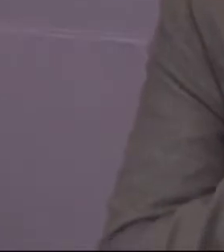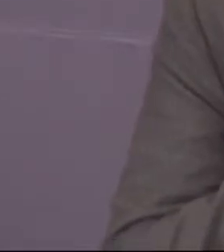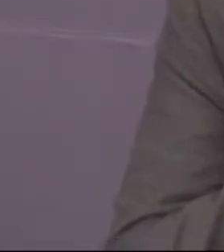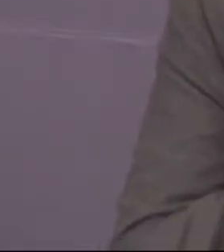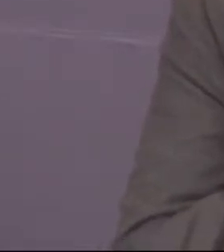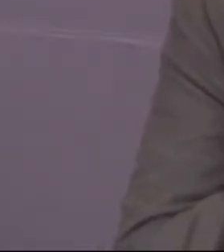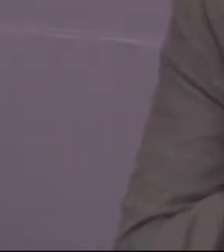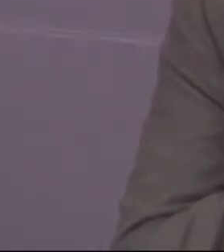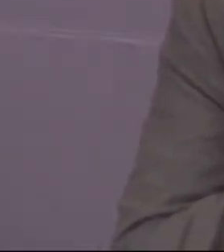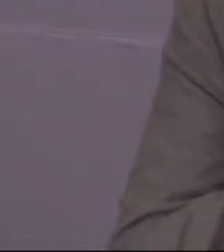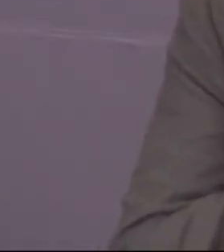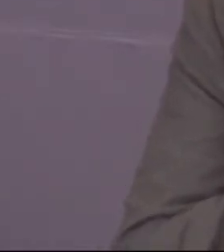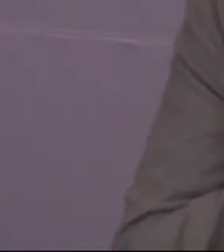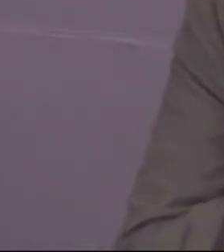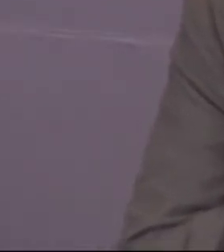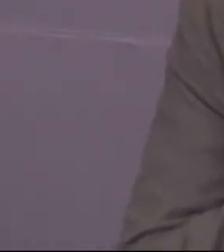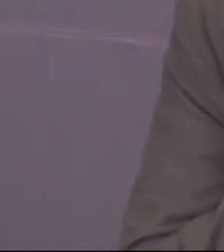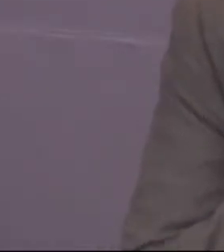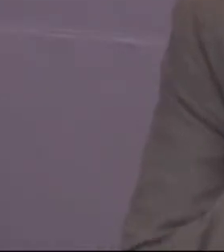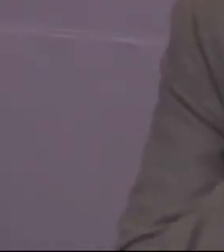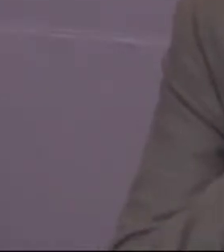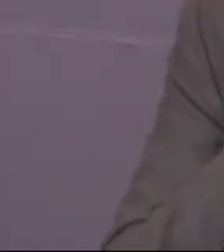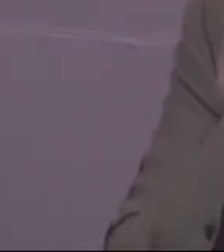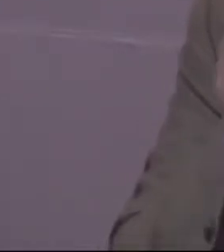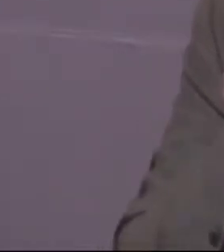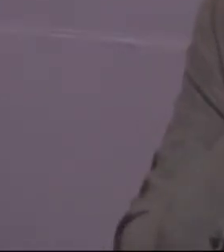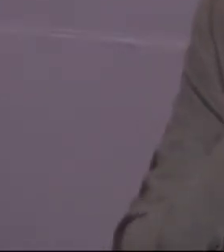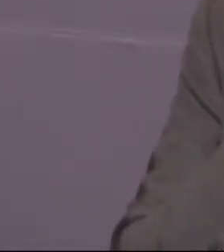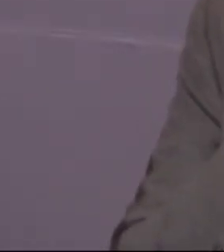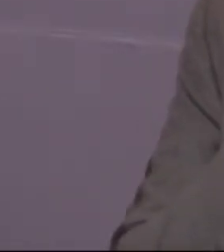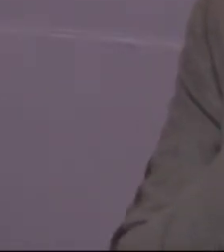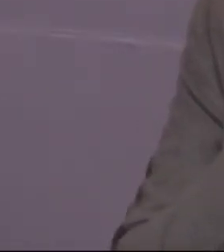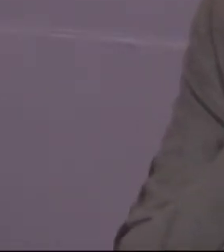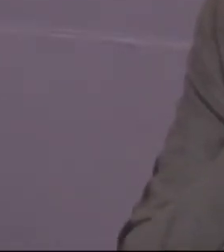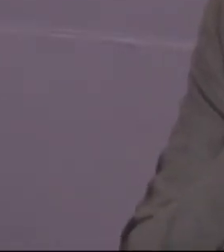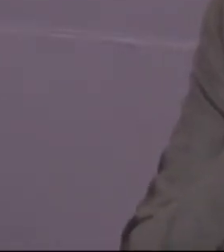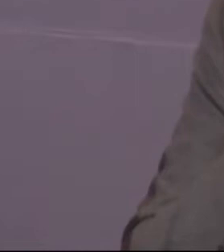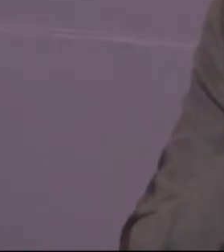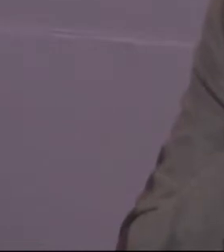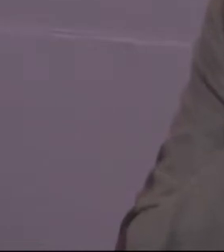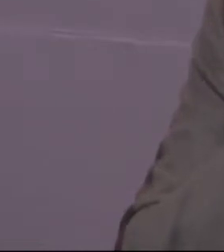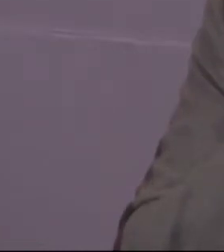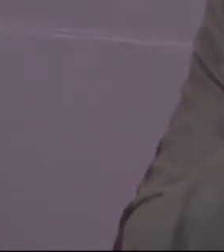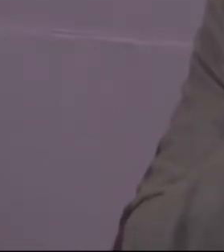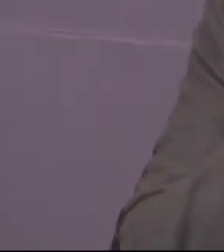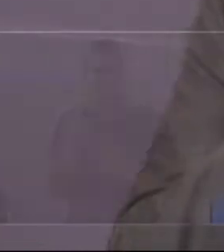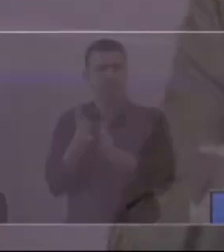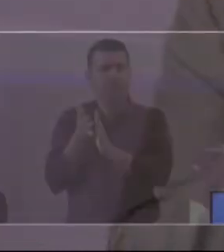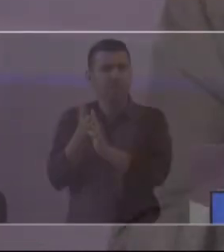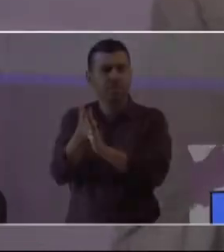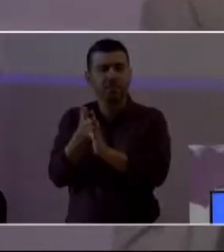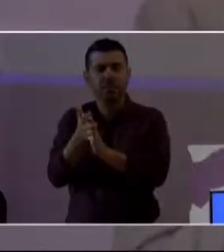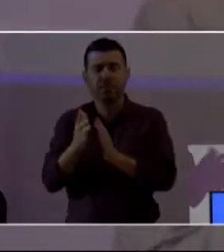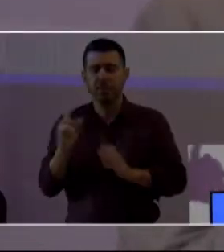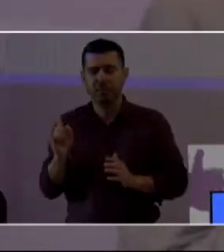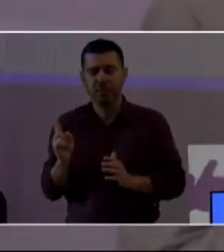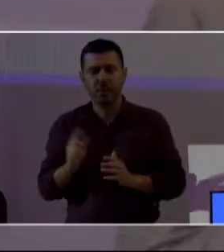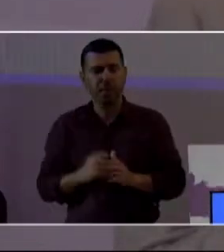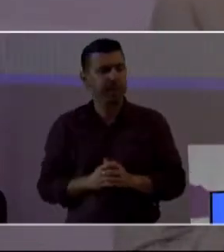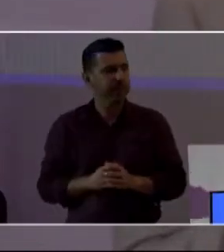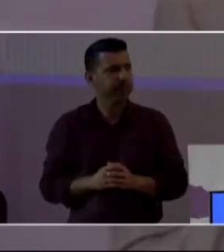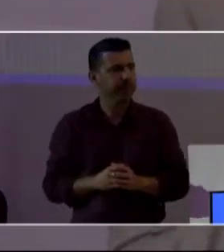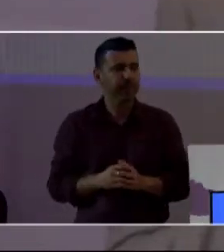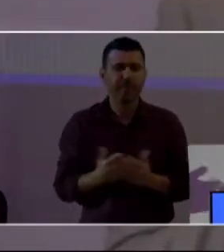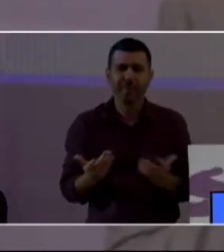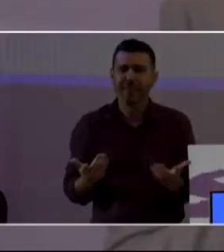no es de Colombia. Esto pasa en toda Latinoamérica, para hablar solo de los países de habla hispana. La población rural se